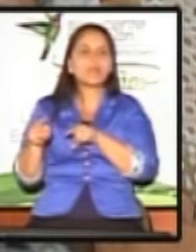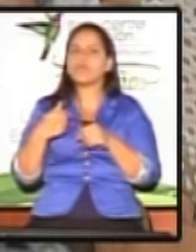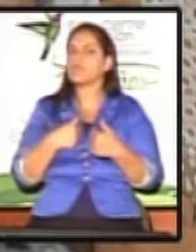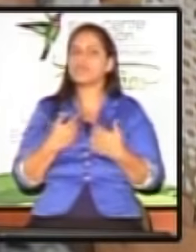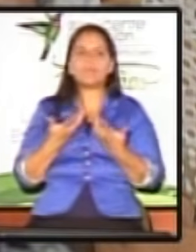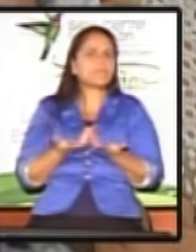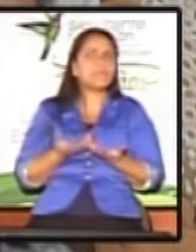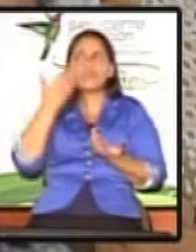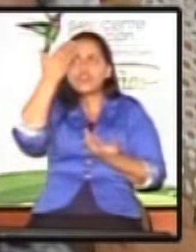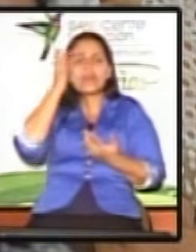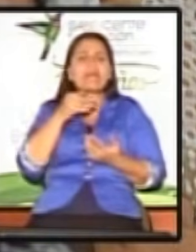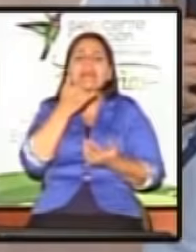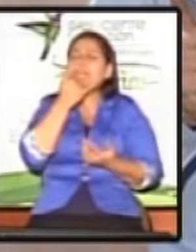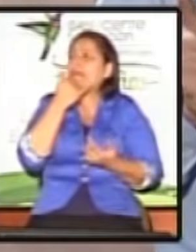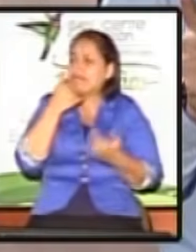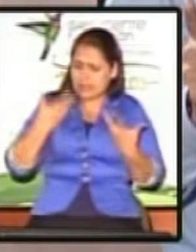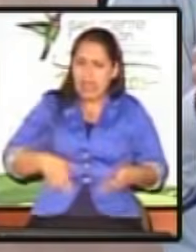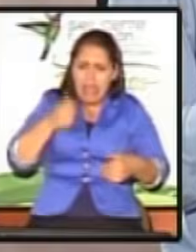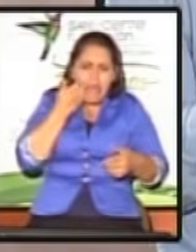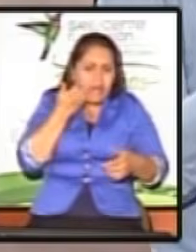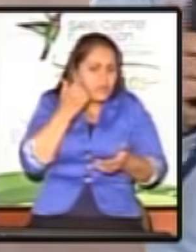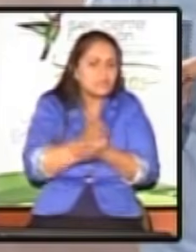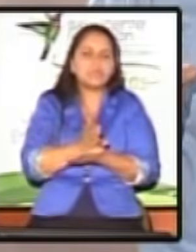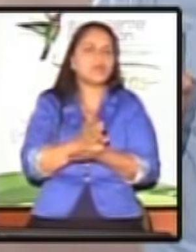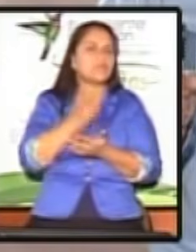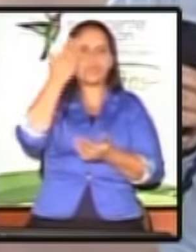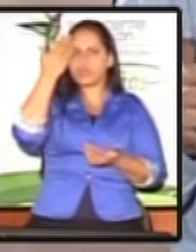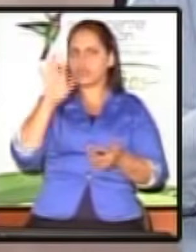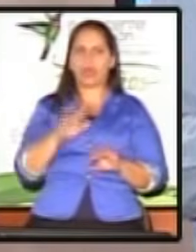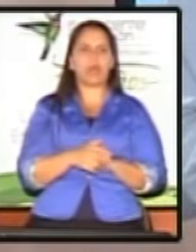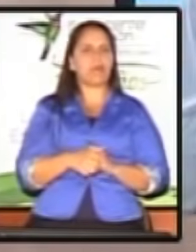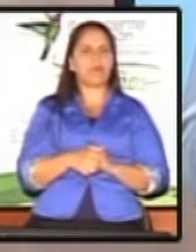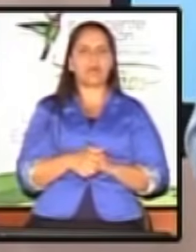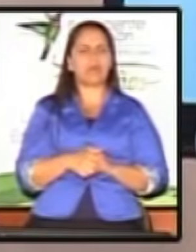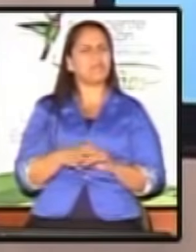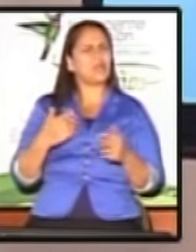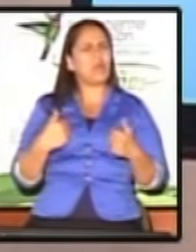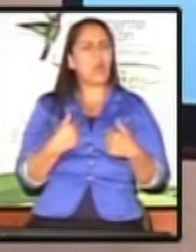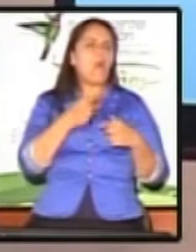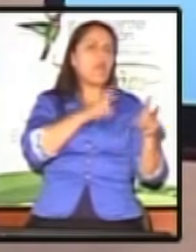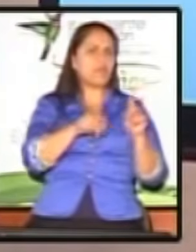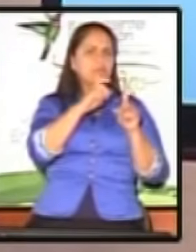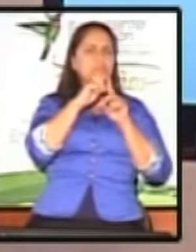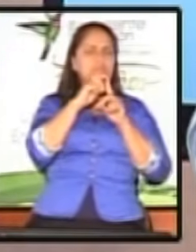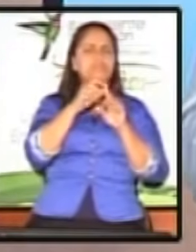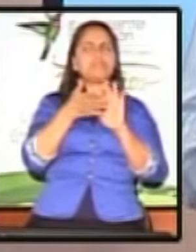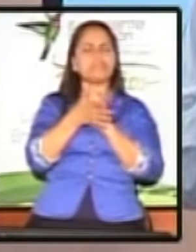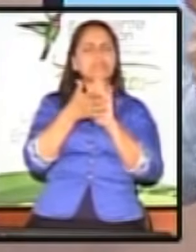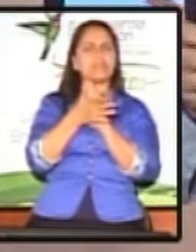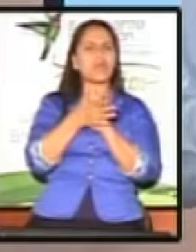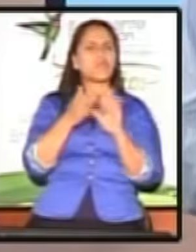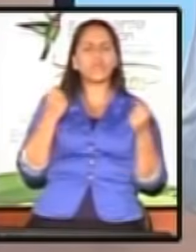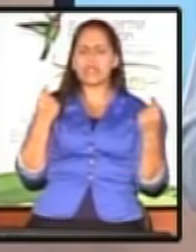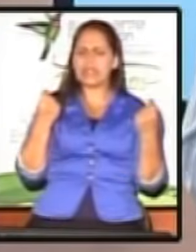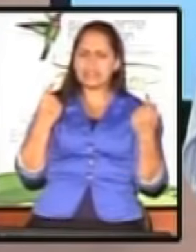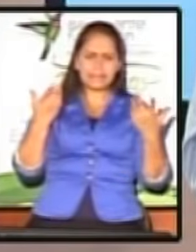qué tienen. Más aún, puede que sepan pronunciar la palabra, pero no entienden o están aterrorizados